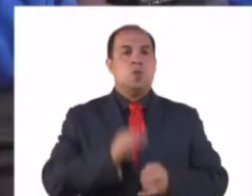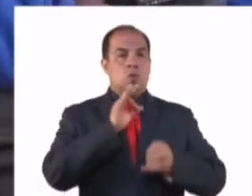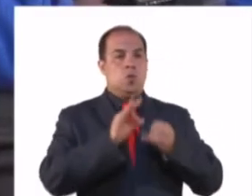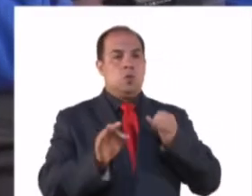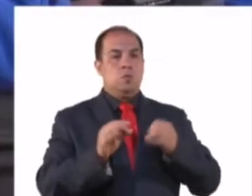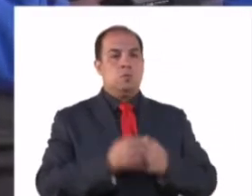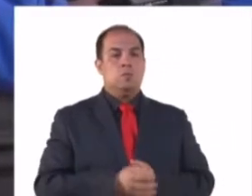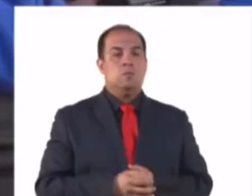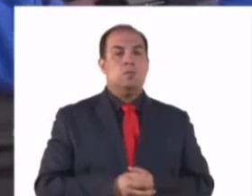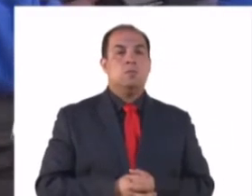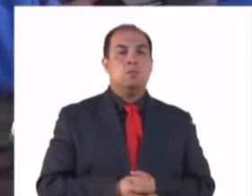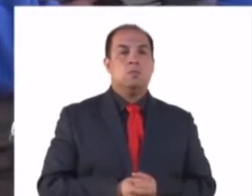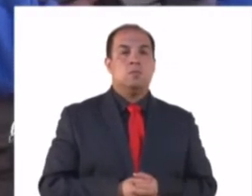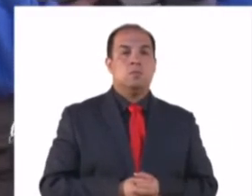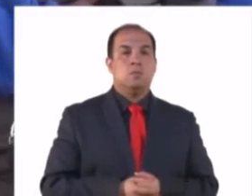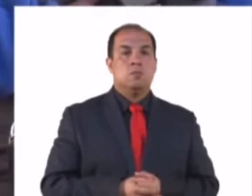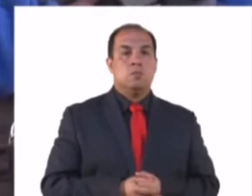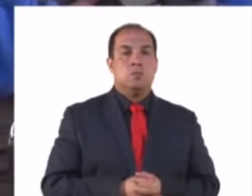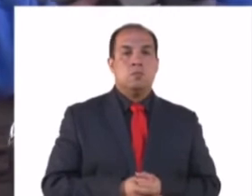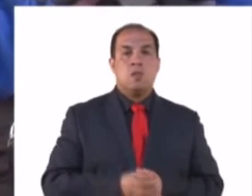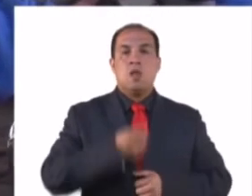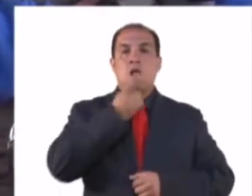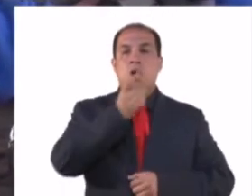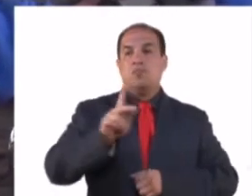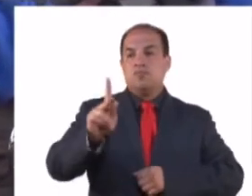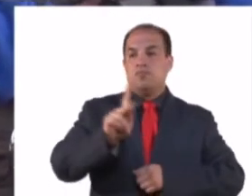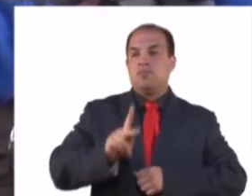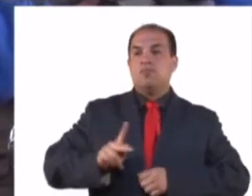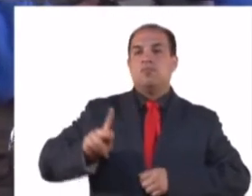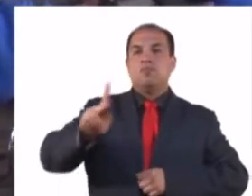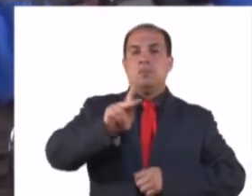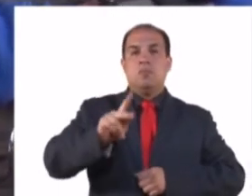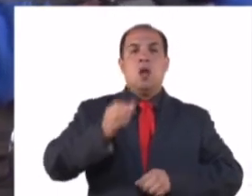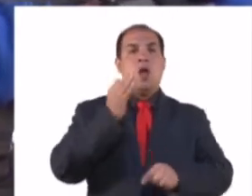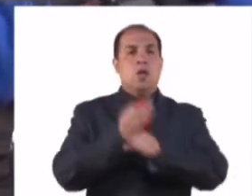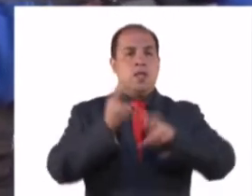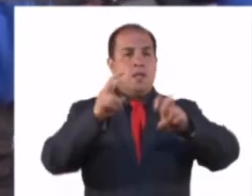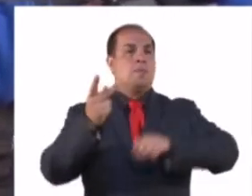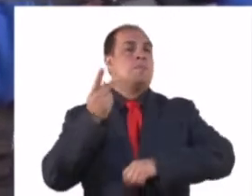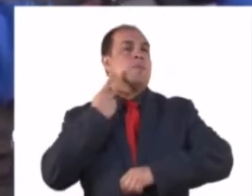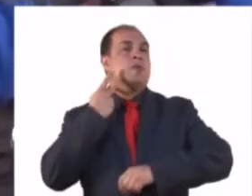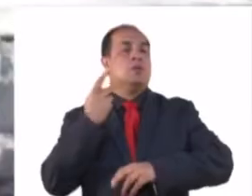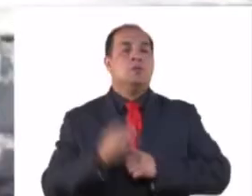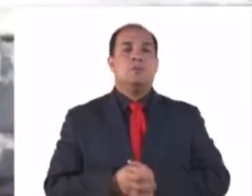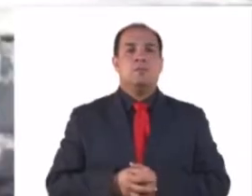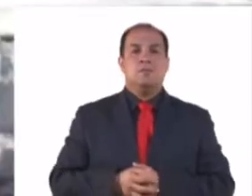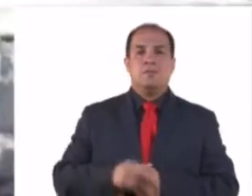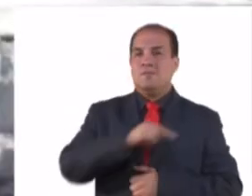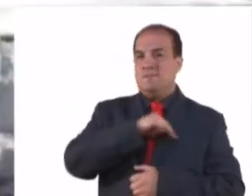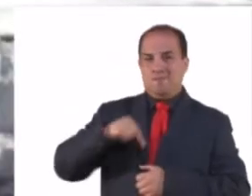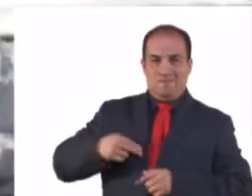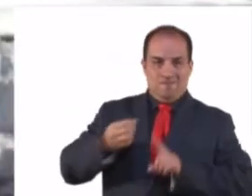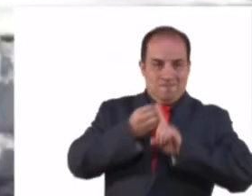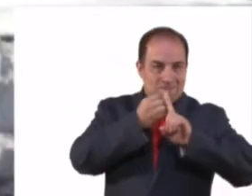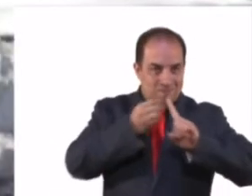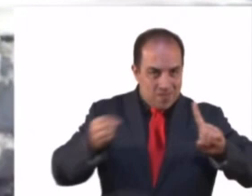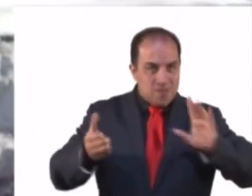finalmente, ¿qué le pediría, qué le diría a los ciudadanos? Este es tema político, pero Que finalmente, ¿cuál sería el nosotros mensaje? construimos, o